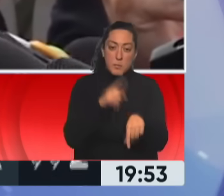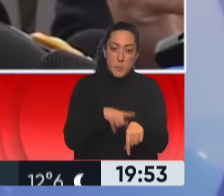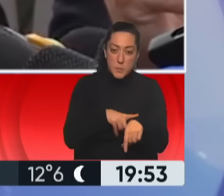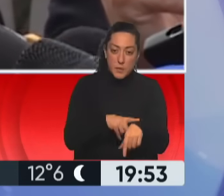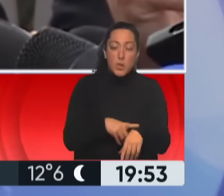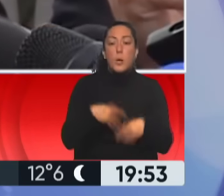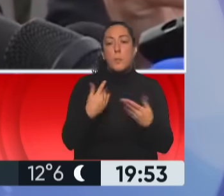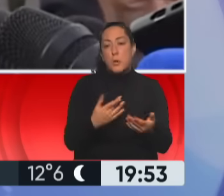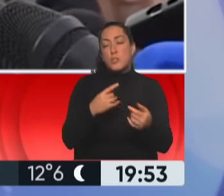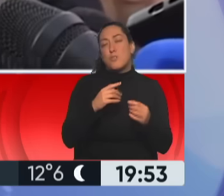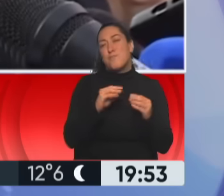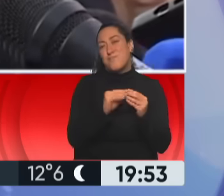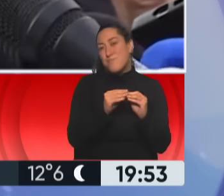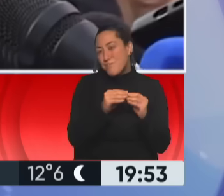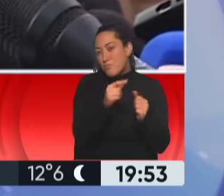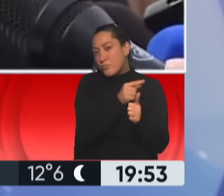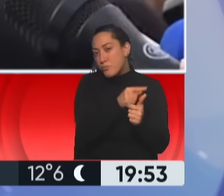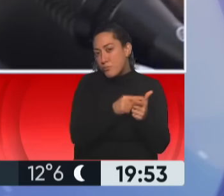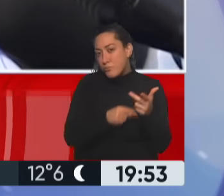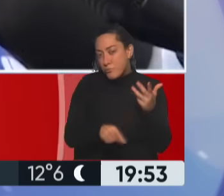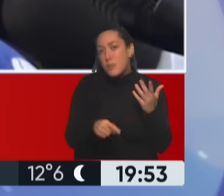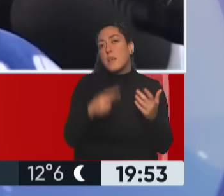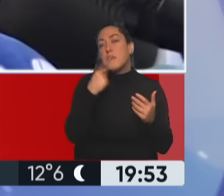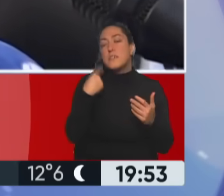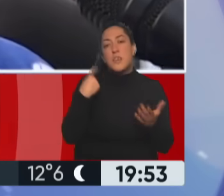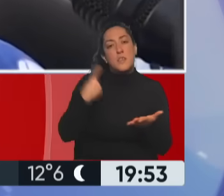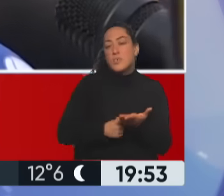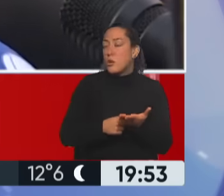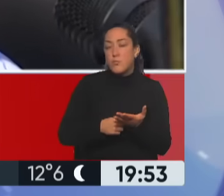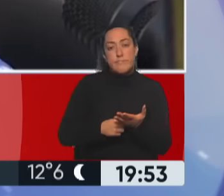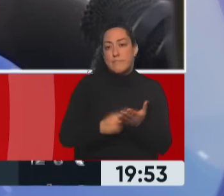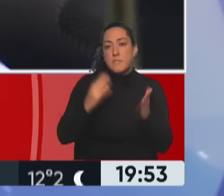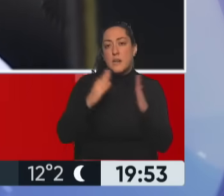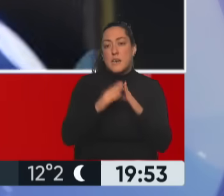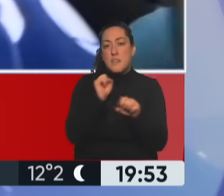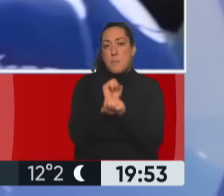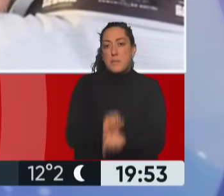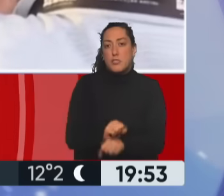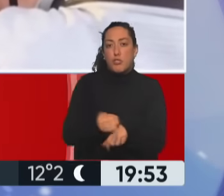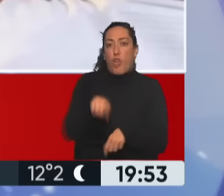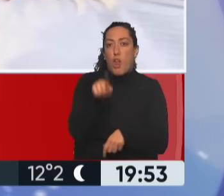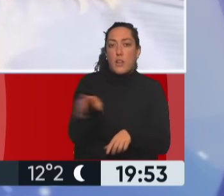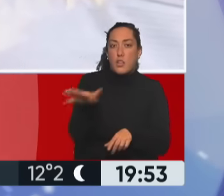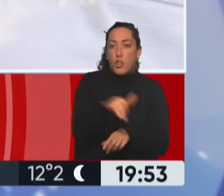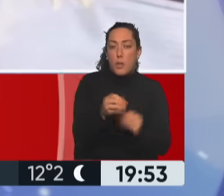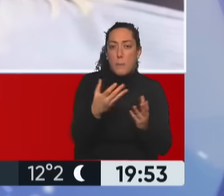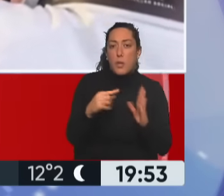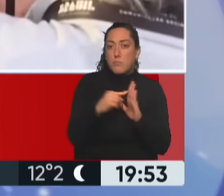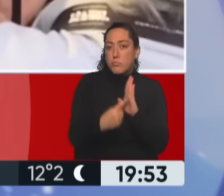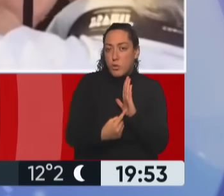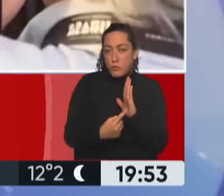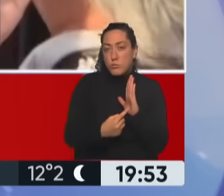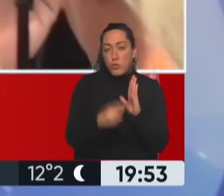por otras cuestiones es que sostienen y dictaminan esta prisión domiciliaria por considerar que no se respetó con